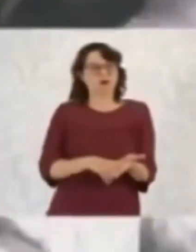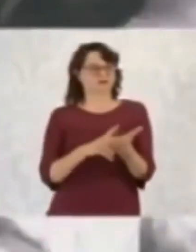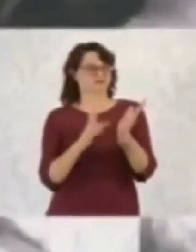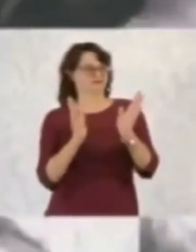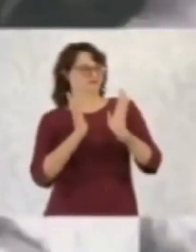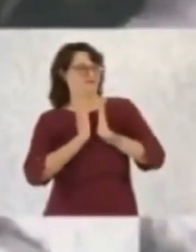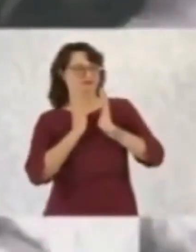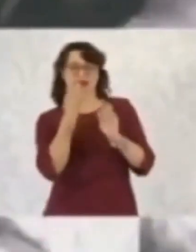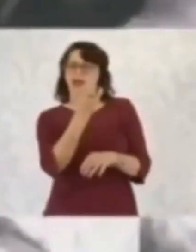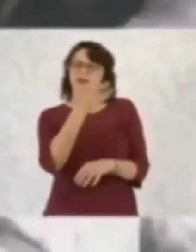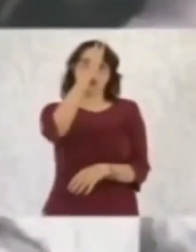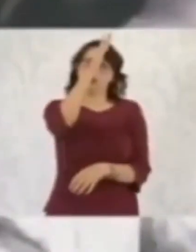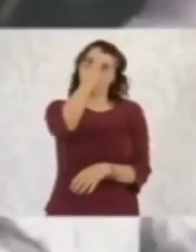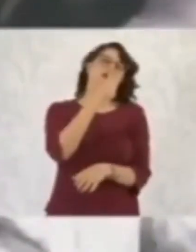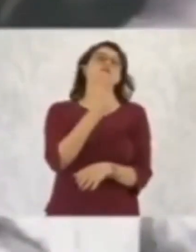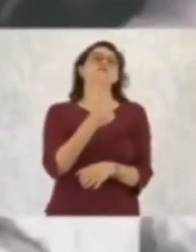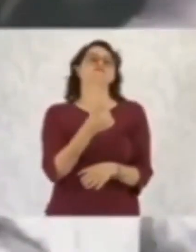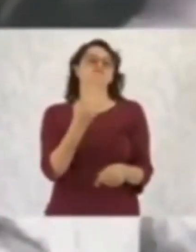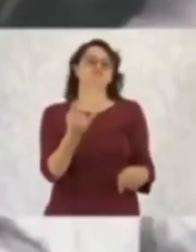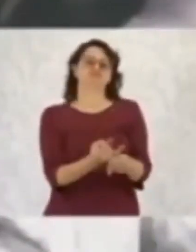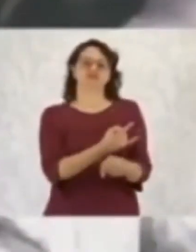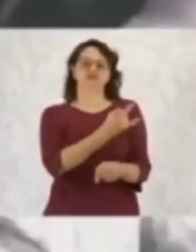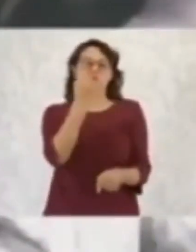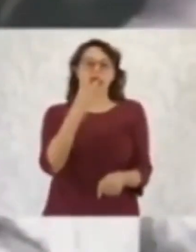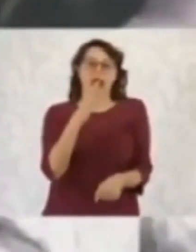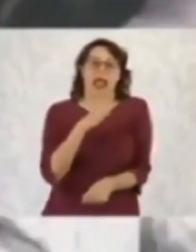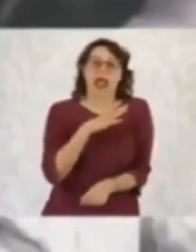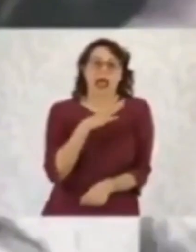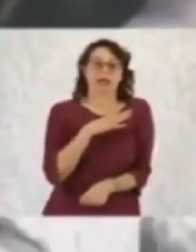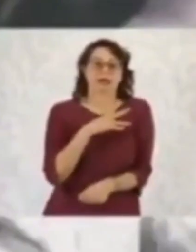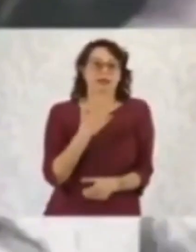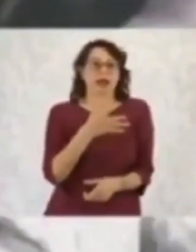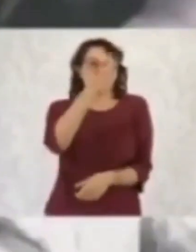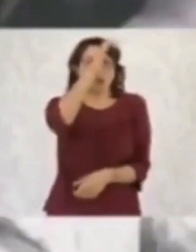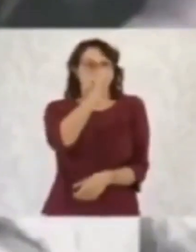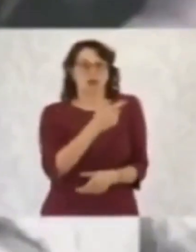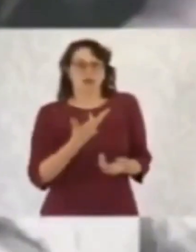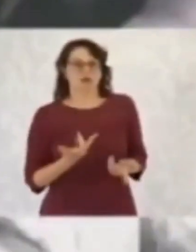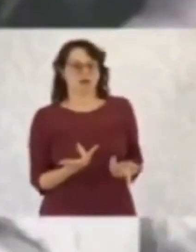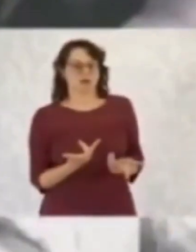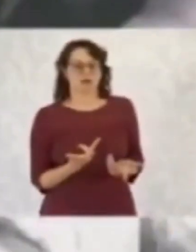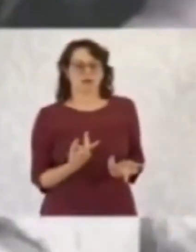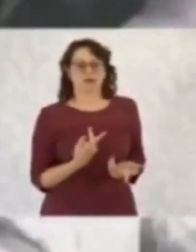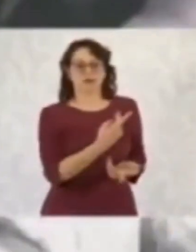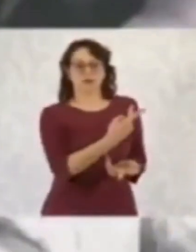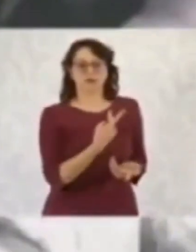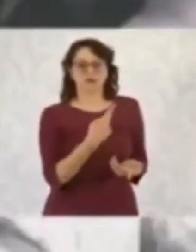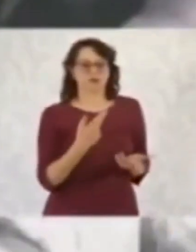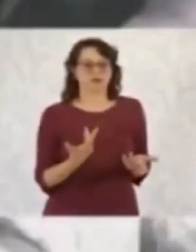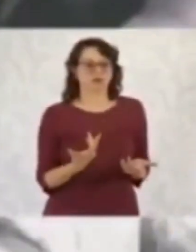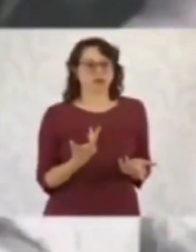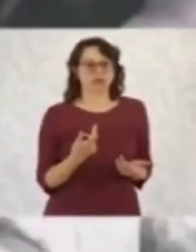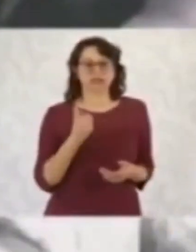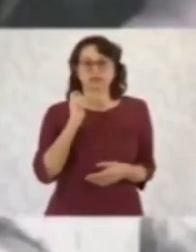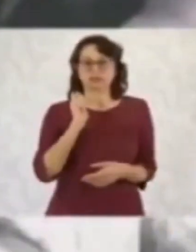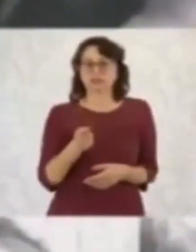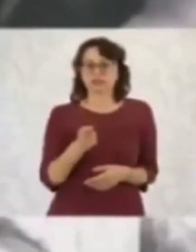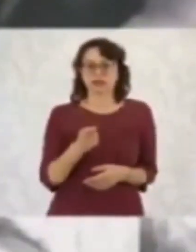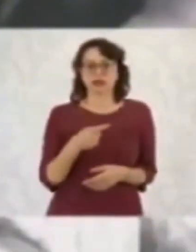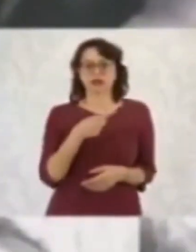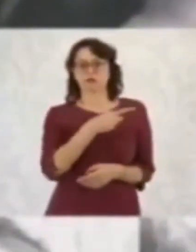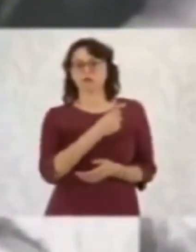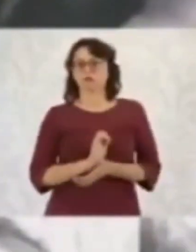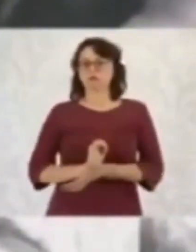parte del tratado para evitar la doble tributación entre México y Estados Unidos? Implicaría una discriminación en términos